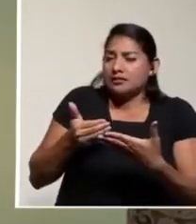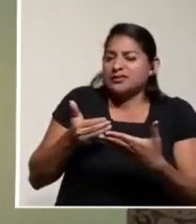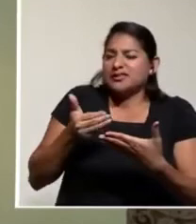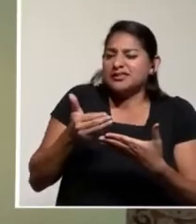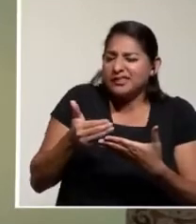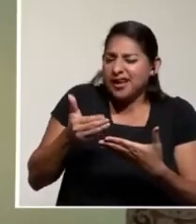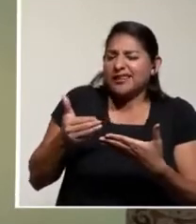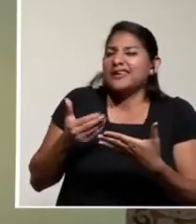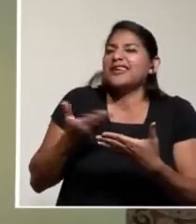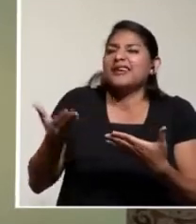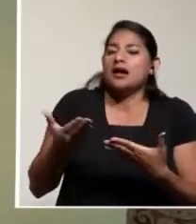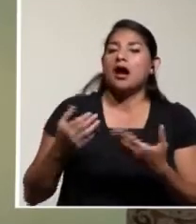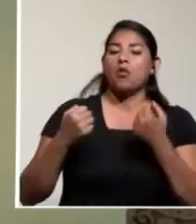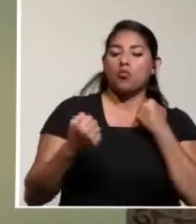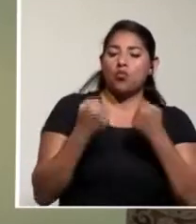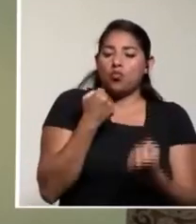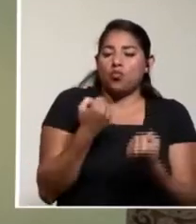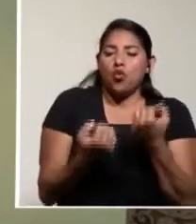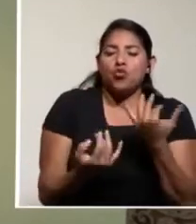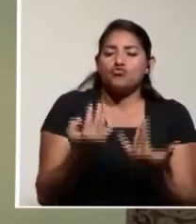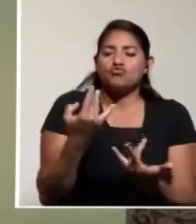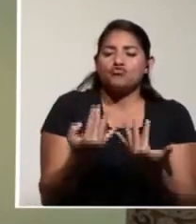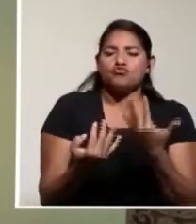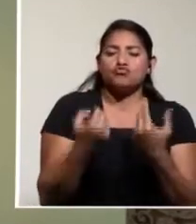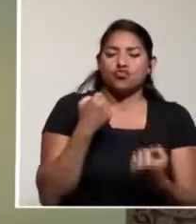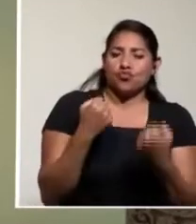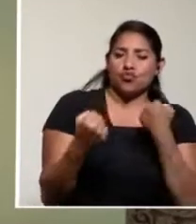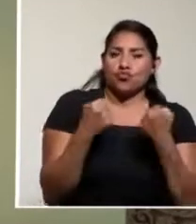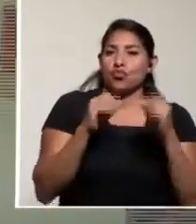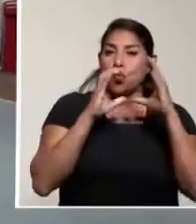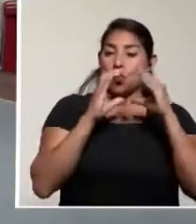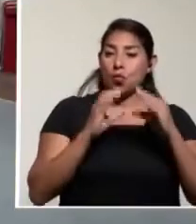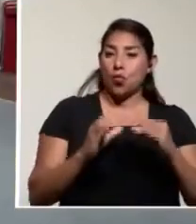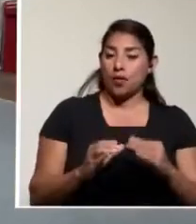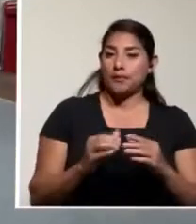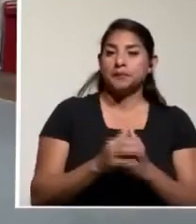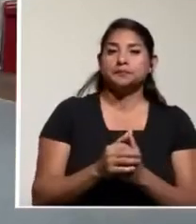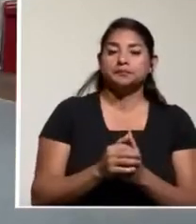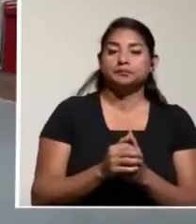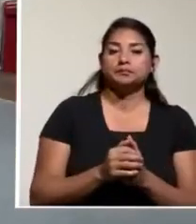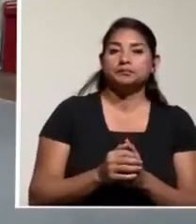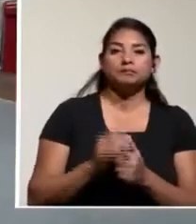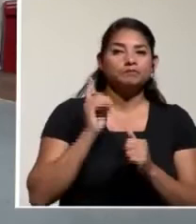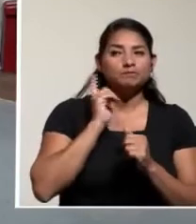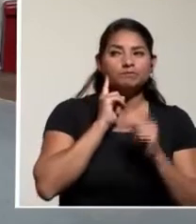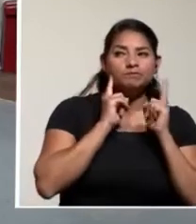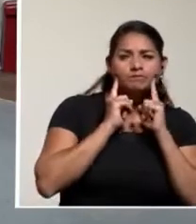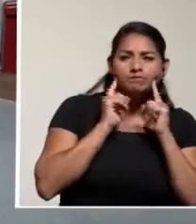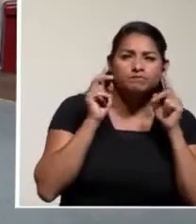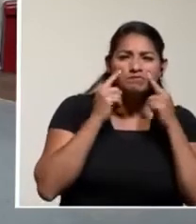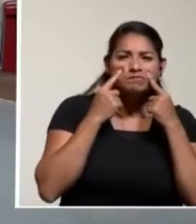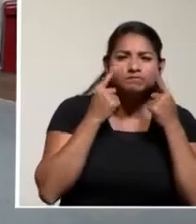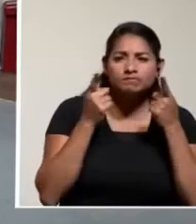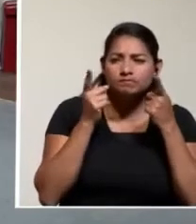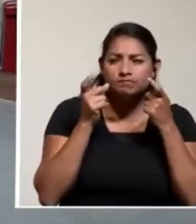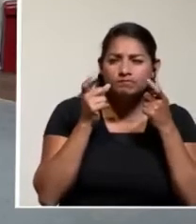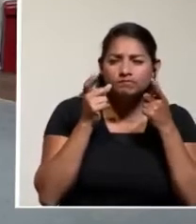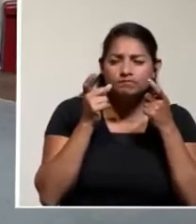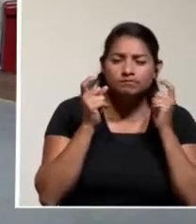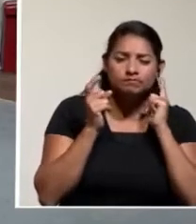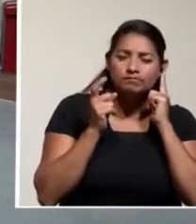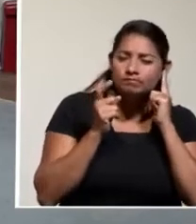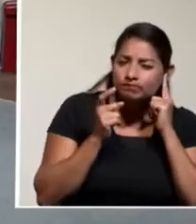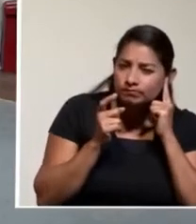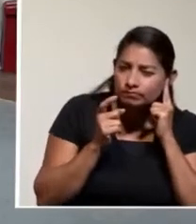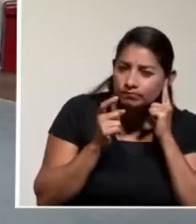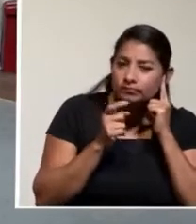debemos calentar nuestro cuerpo. Por supuesto. Así que, oídos en acción, el dominante mío